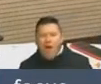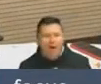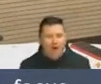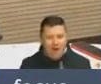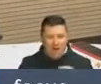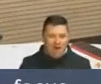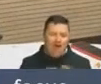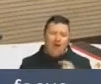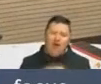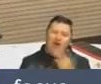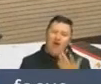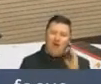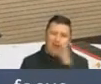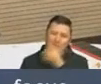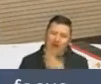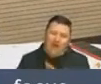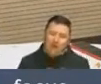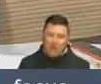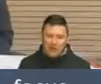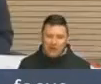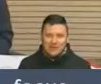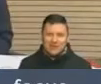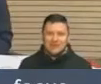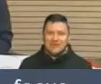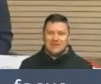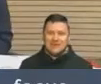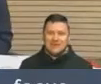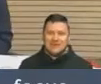cómo meteríamos ese gol como país, William.